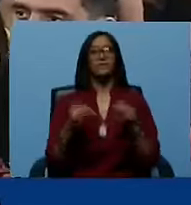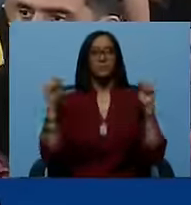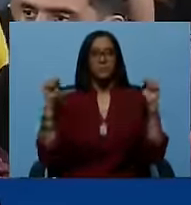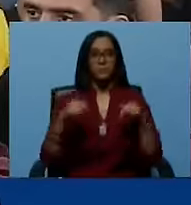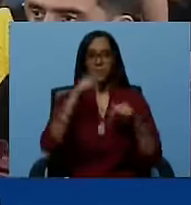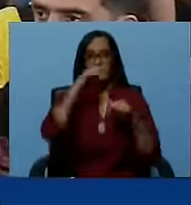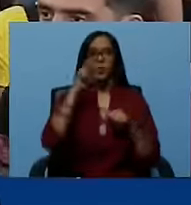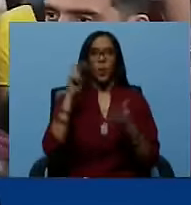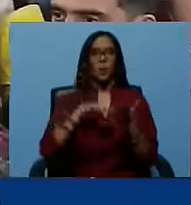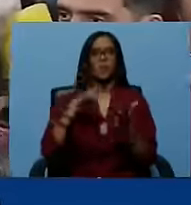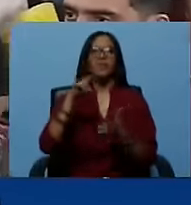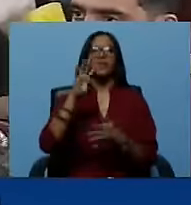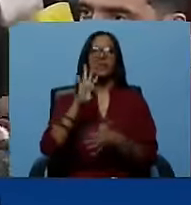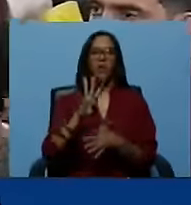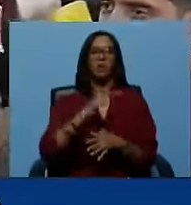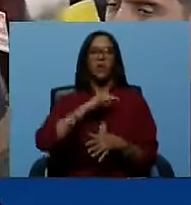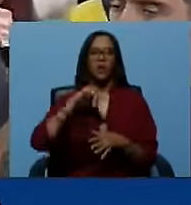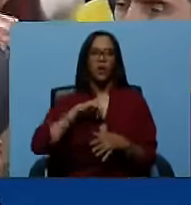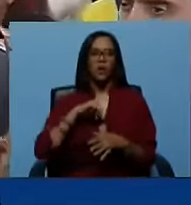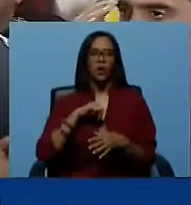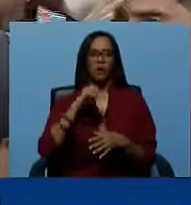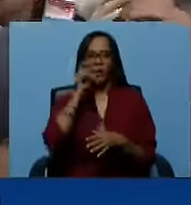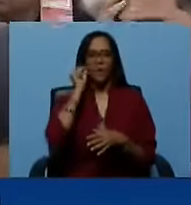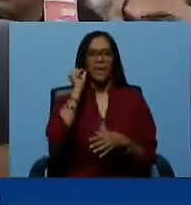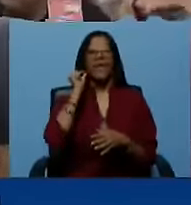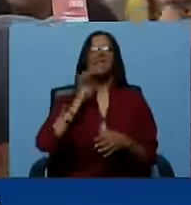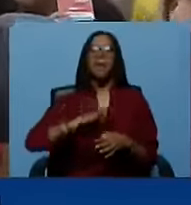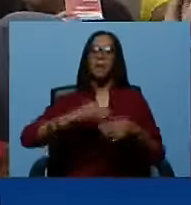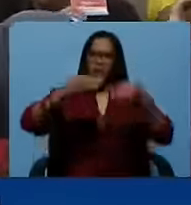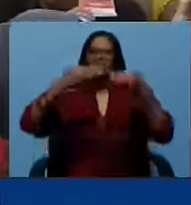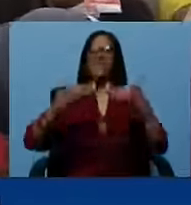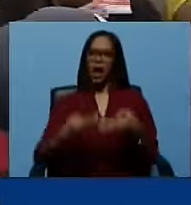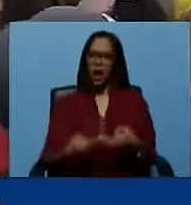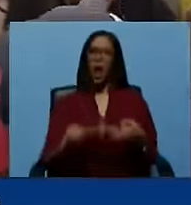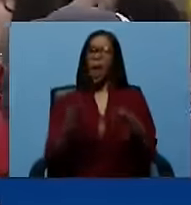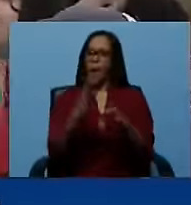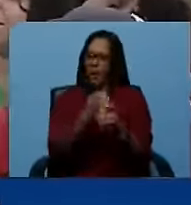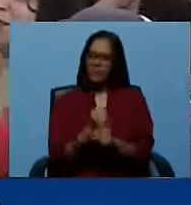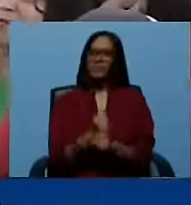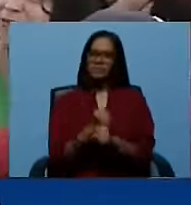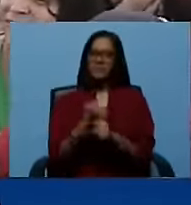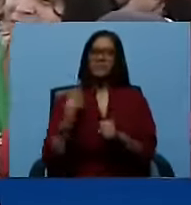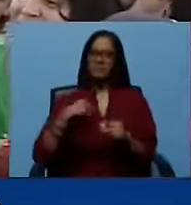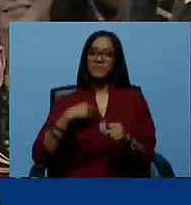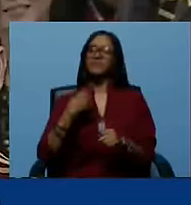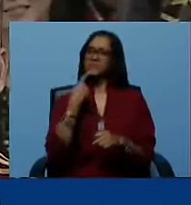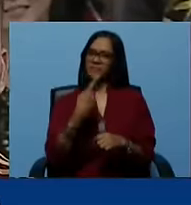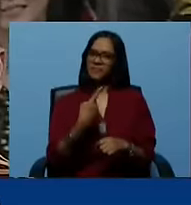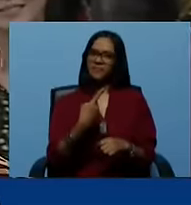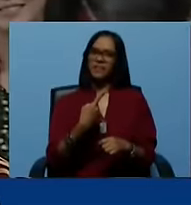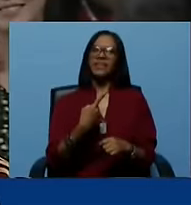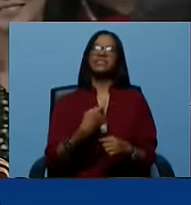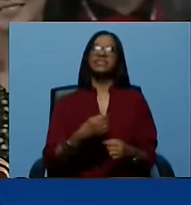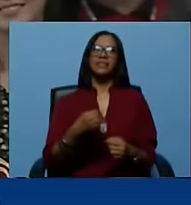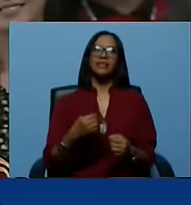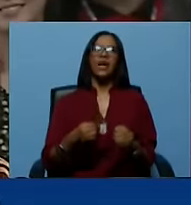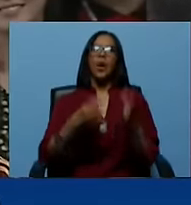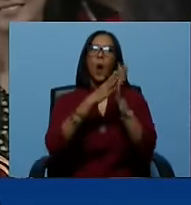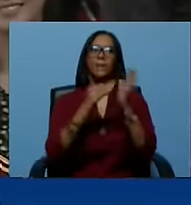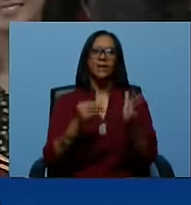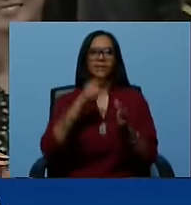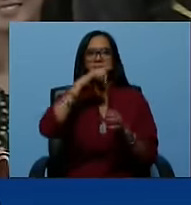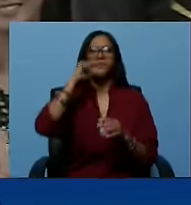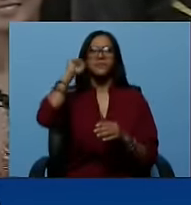año 2024, nosotros y nosotras estamos seguros y estamos seguras que tenemos que decir, seamos como Nicolás